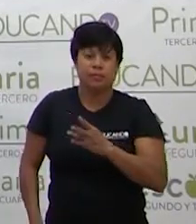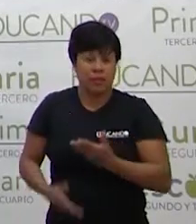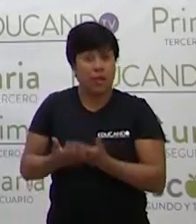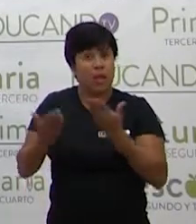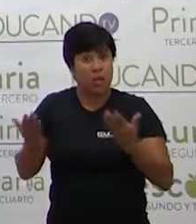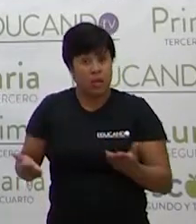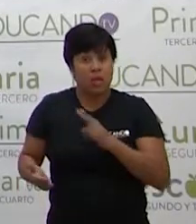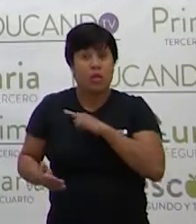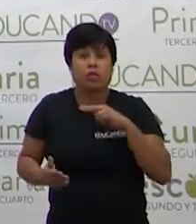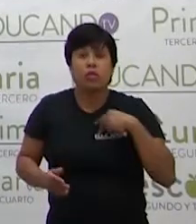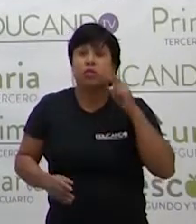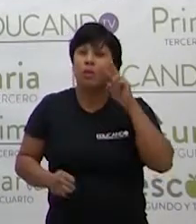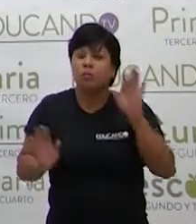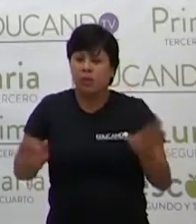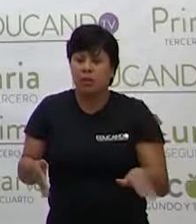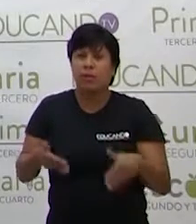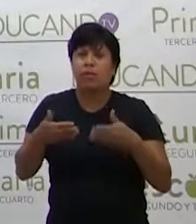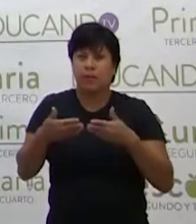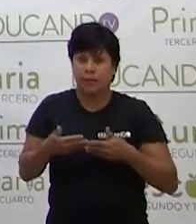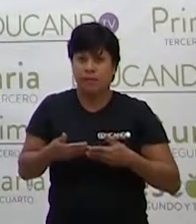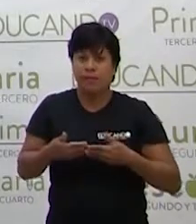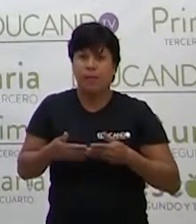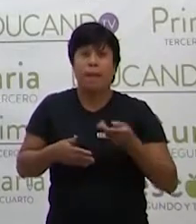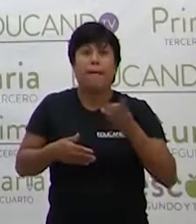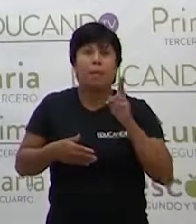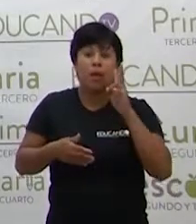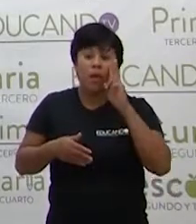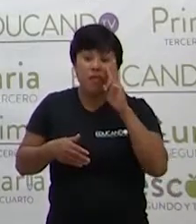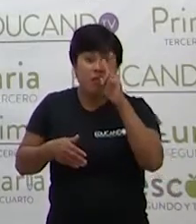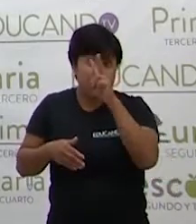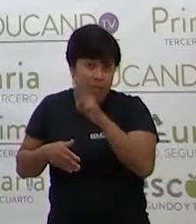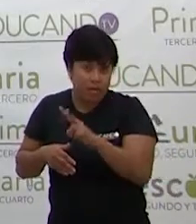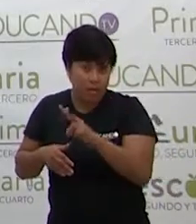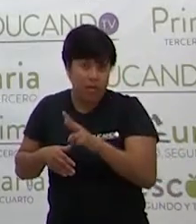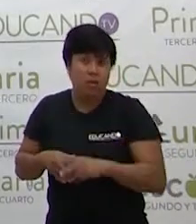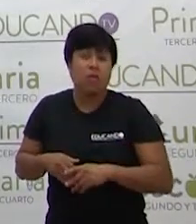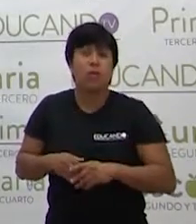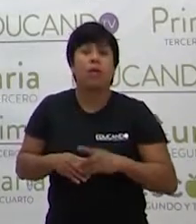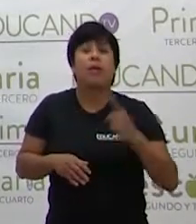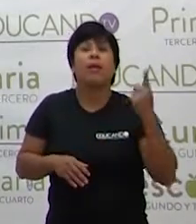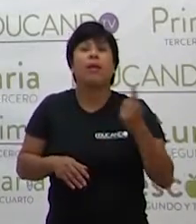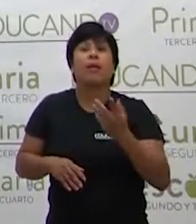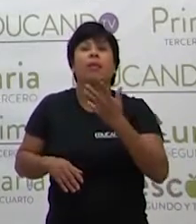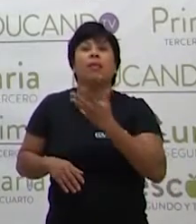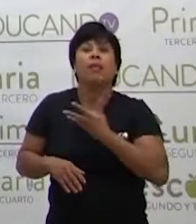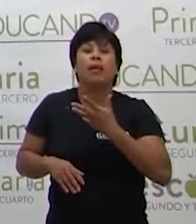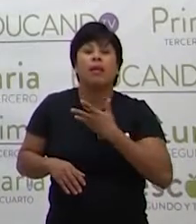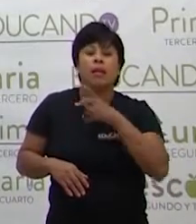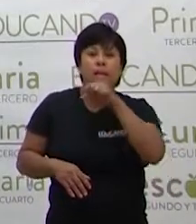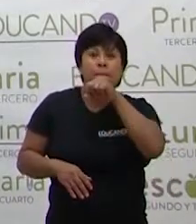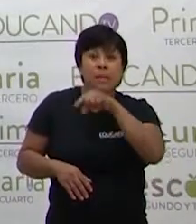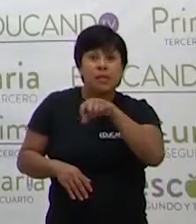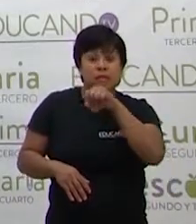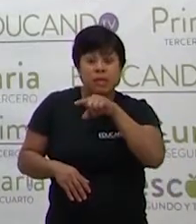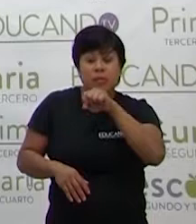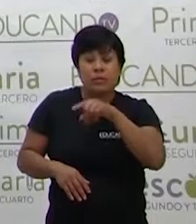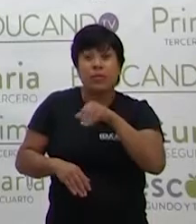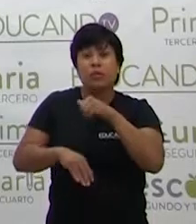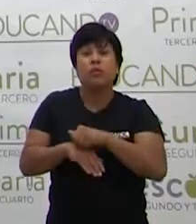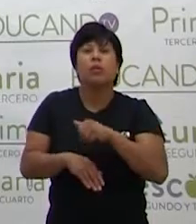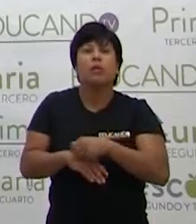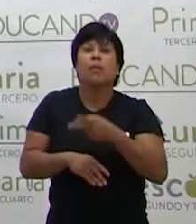las vamos a comparar, pero ve viendo que tienen las mismas cifras,